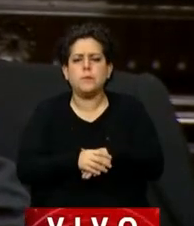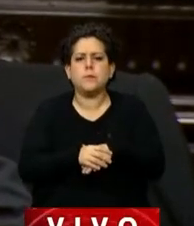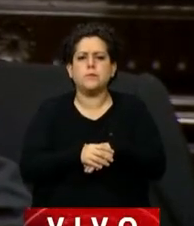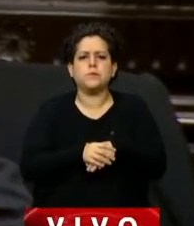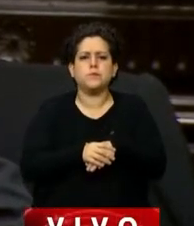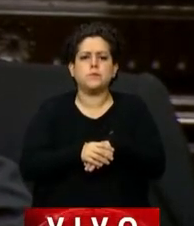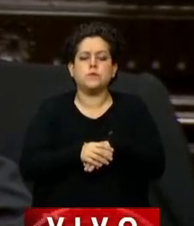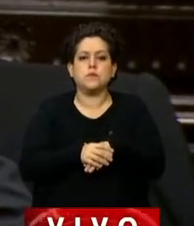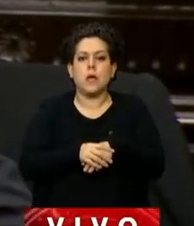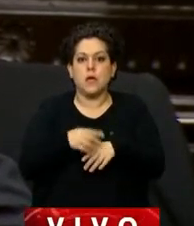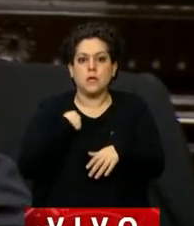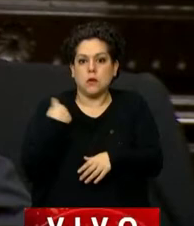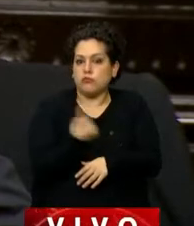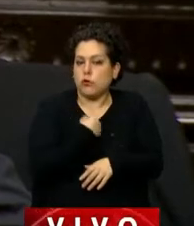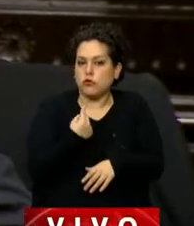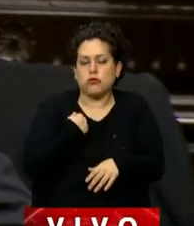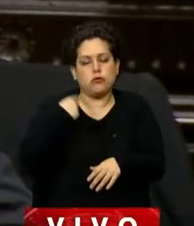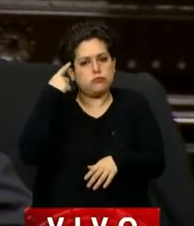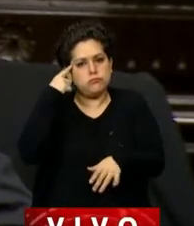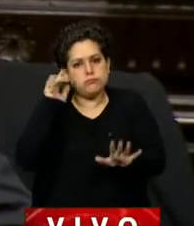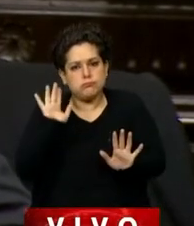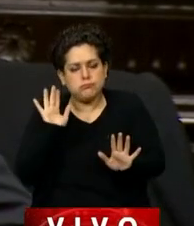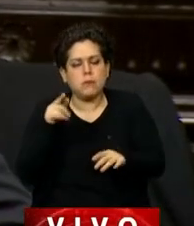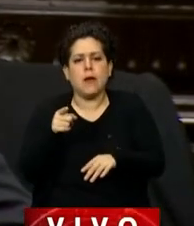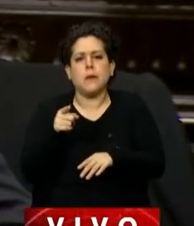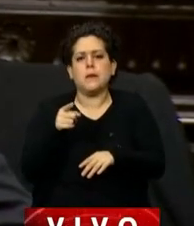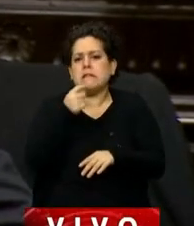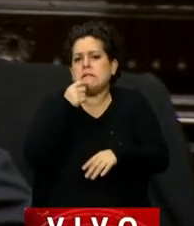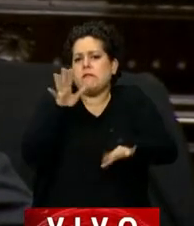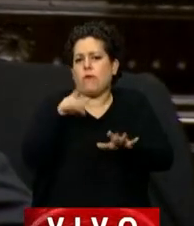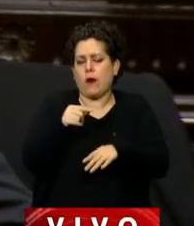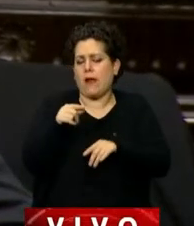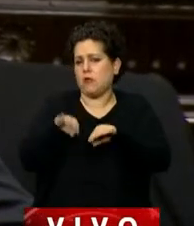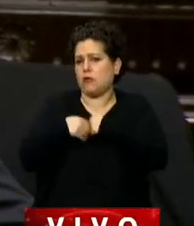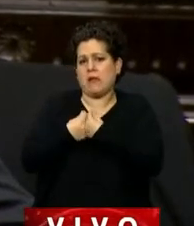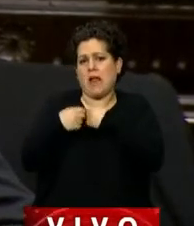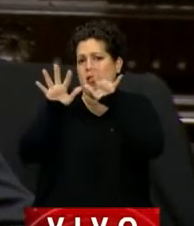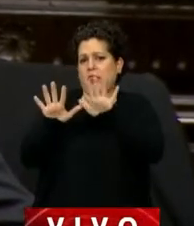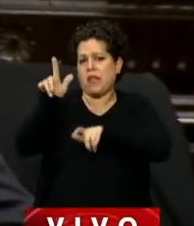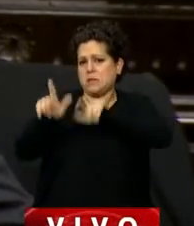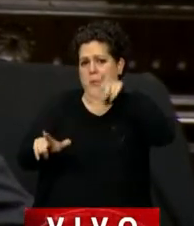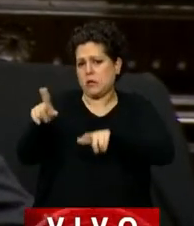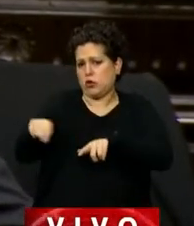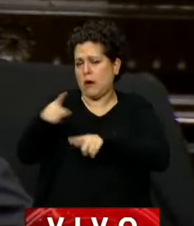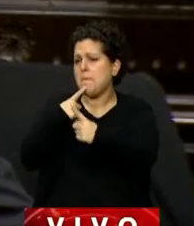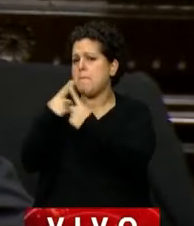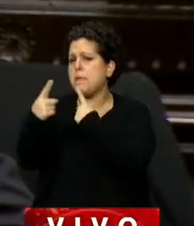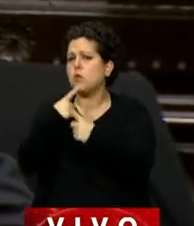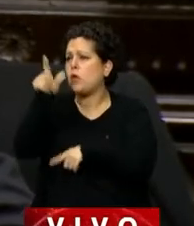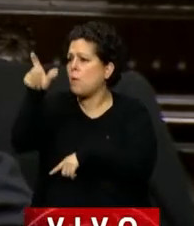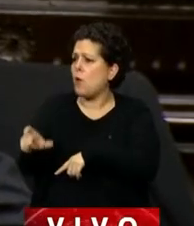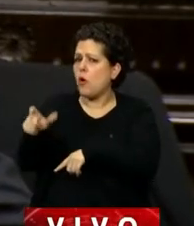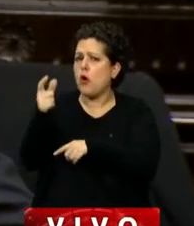Si nosotros preguntamos a 10 personas qué función tiene el médico,